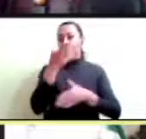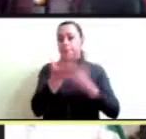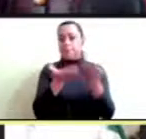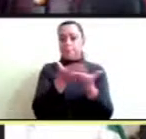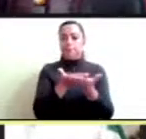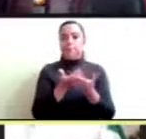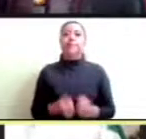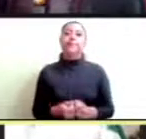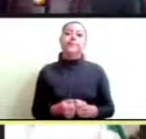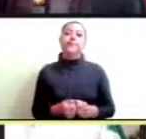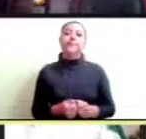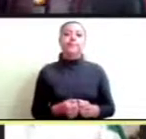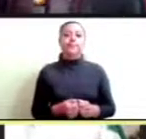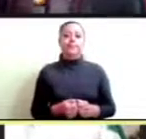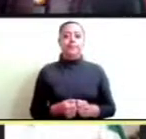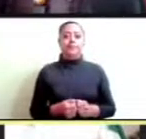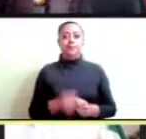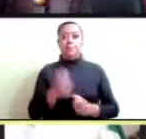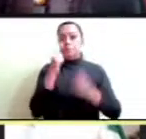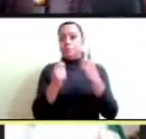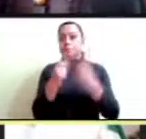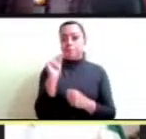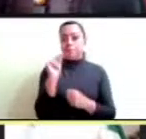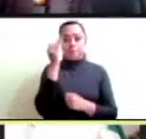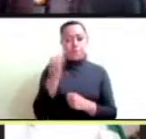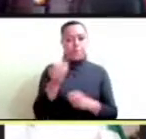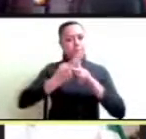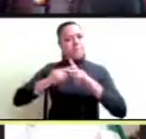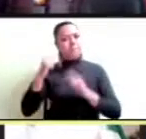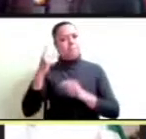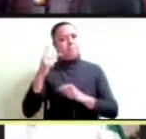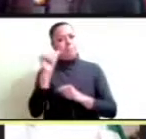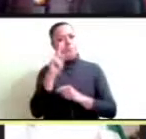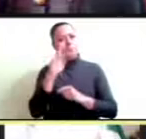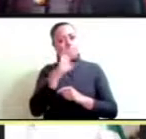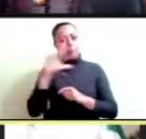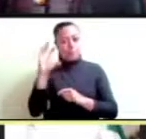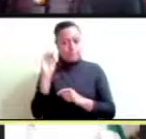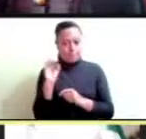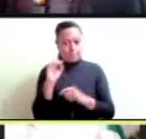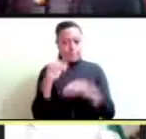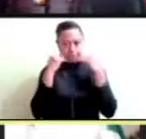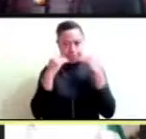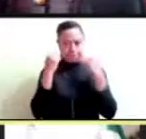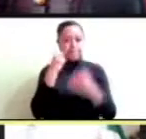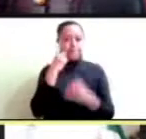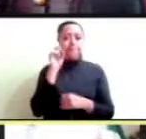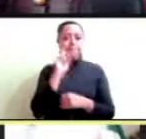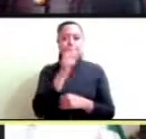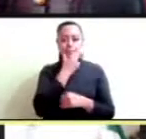referencia. ¿Quiénes están en contra? Comenzando por el apellido, si son tan amables, diputadas y diputados.